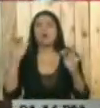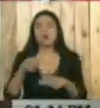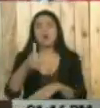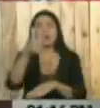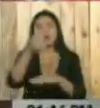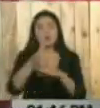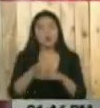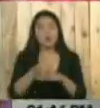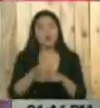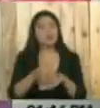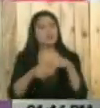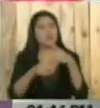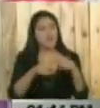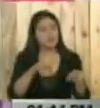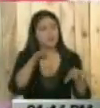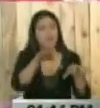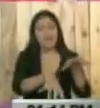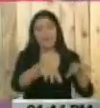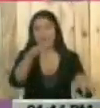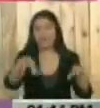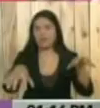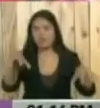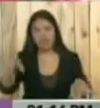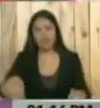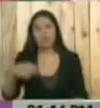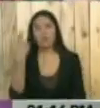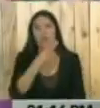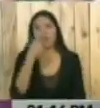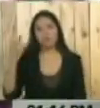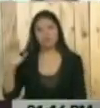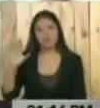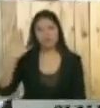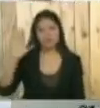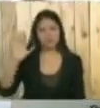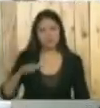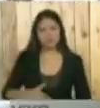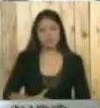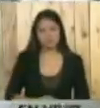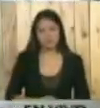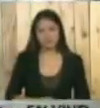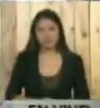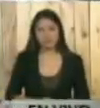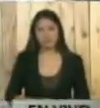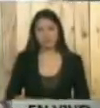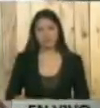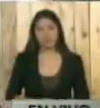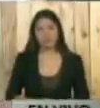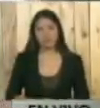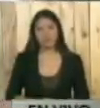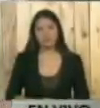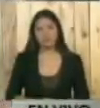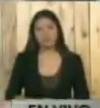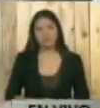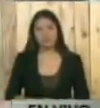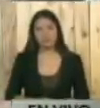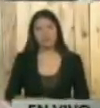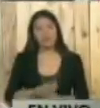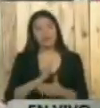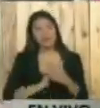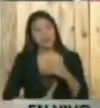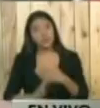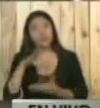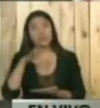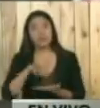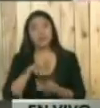nacional a distintos estados a hacer este acto de juramentación. De este noble estado